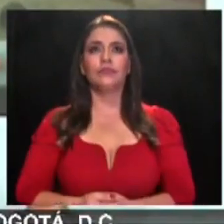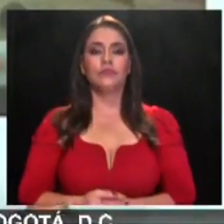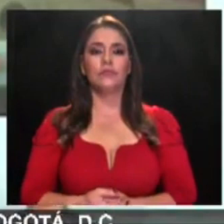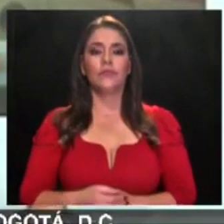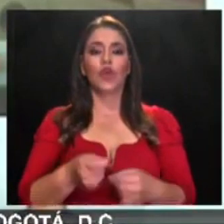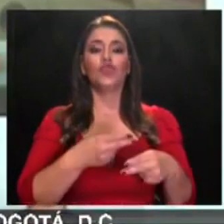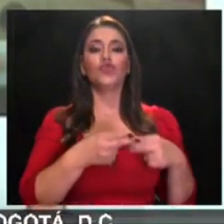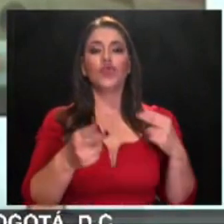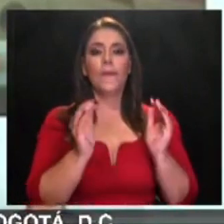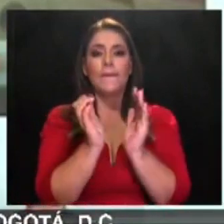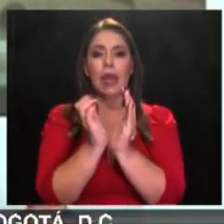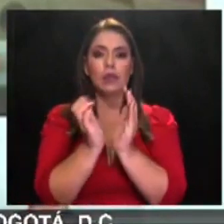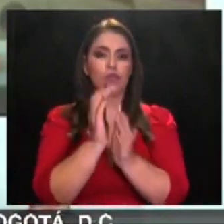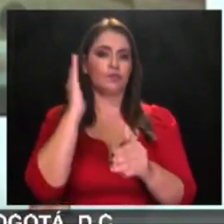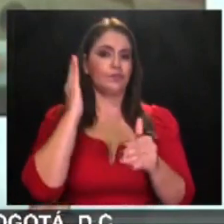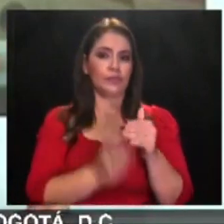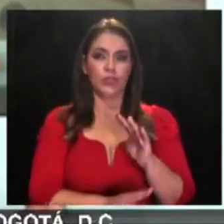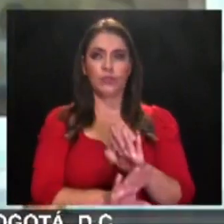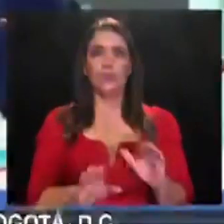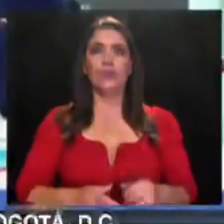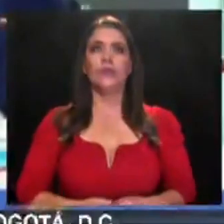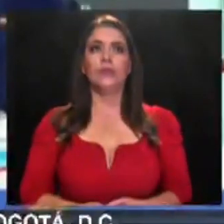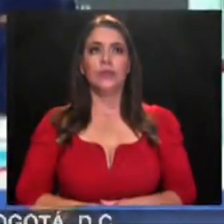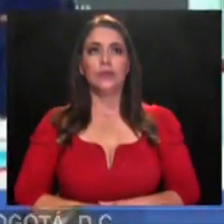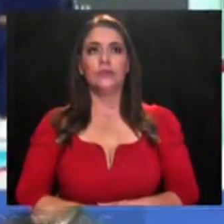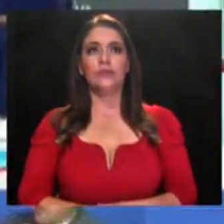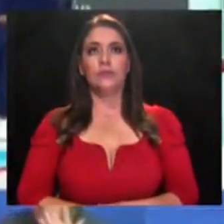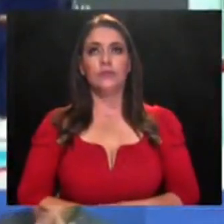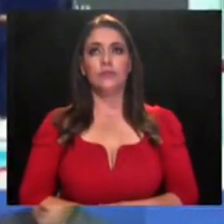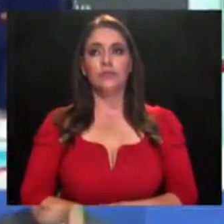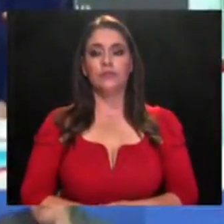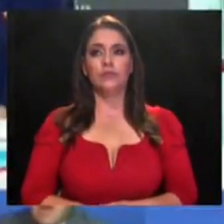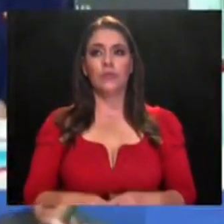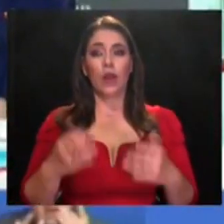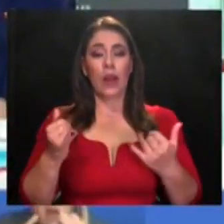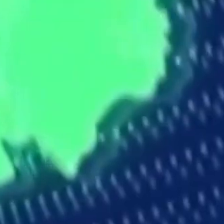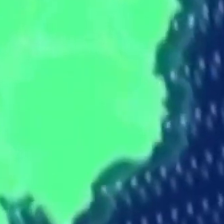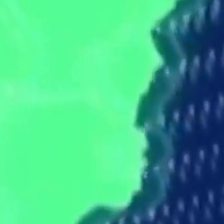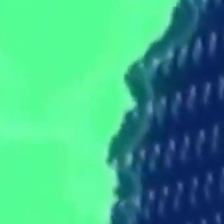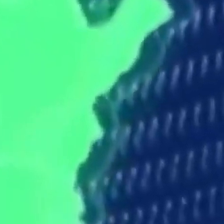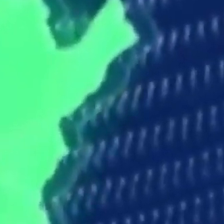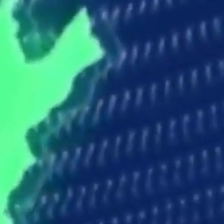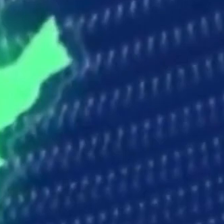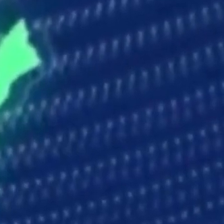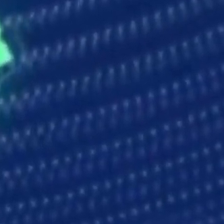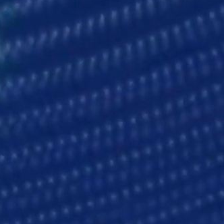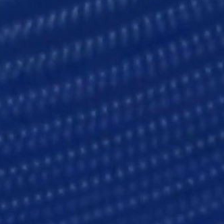mes de mayo, proporcional a eso. ¿Dura la emergencia sanitaria? La emergencia sanitaria, sí, señor presidente.